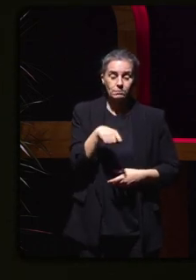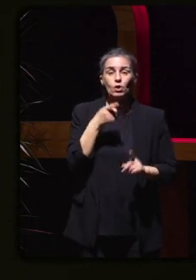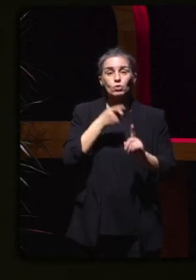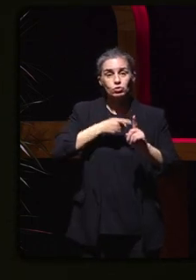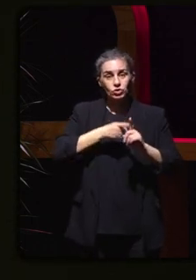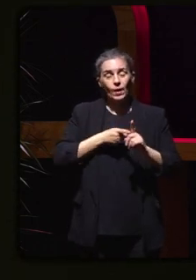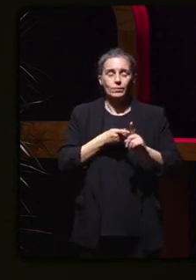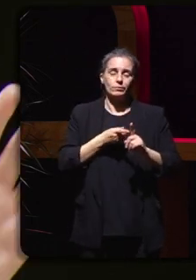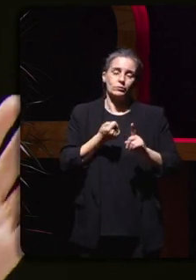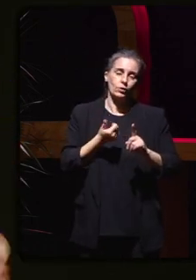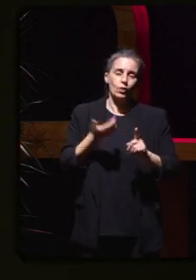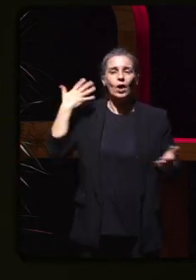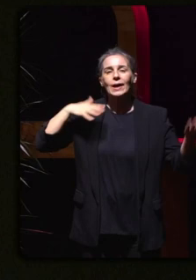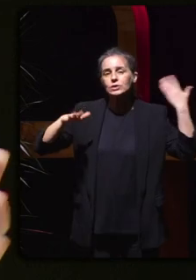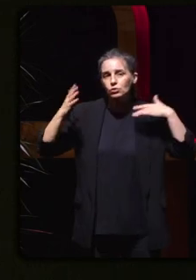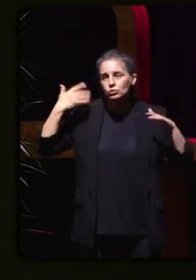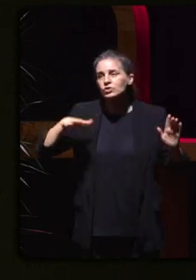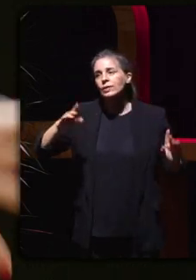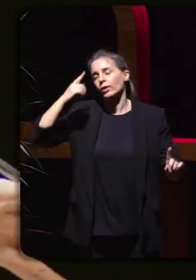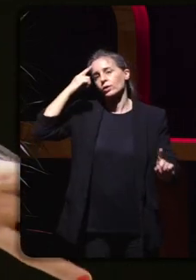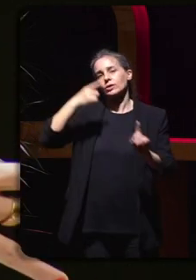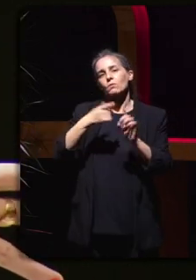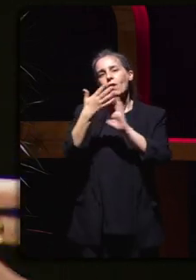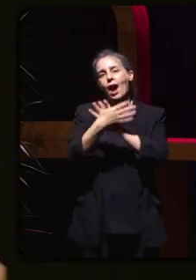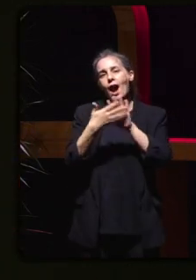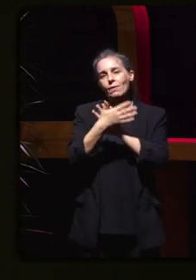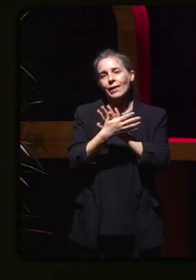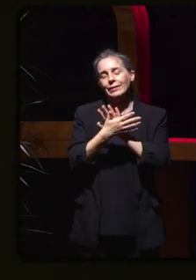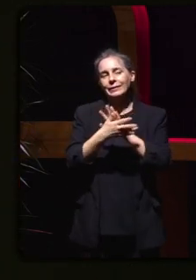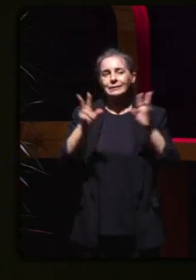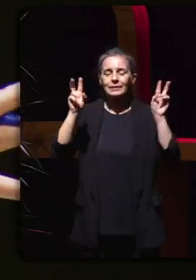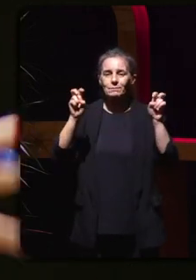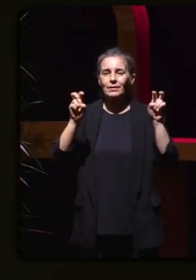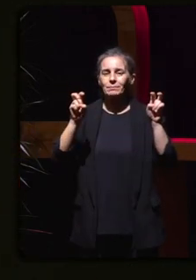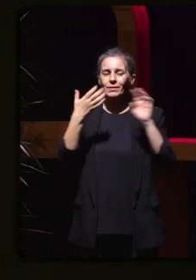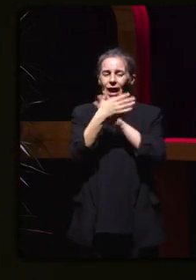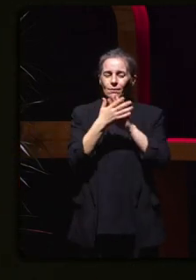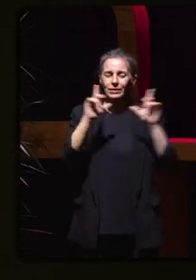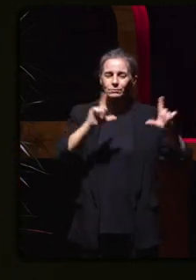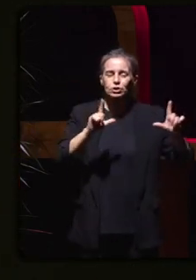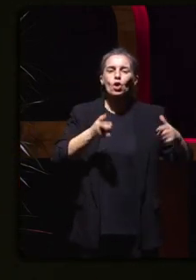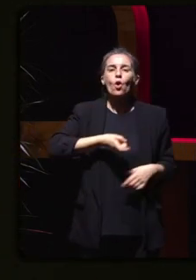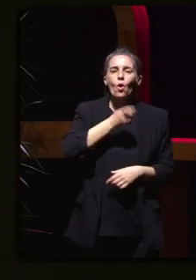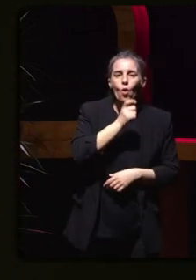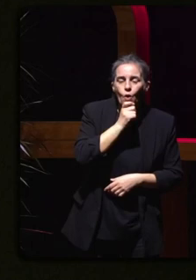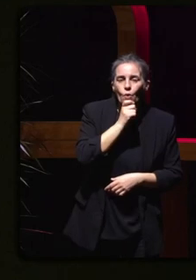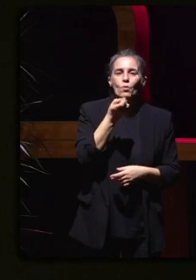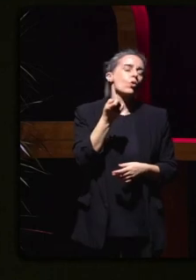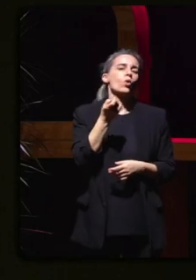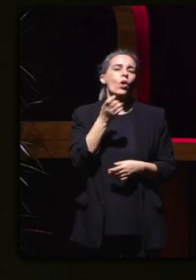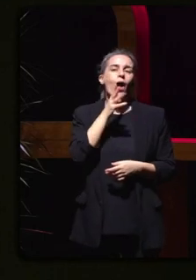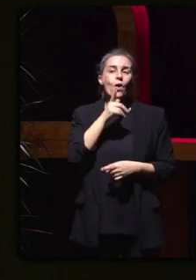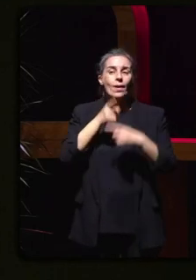este pretexto para hablar de cómo hablar de televisión Cómo está la televisión cómo están los medios